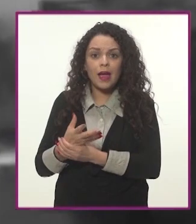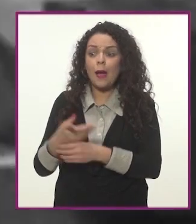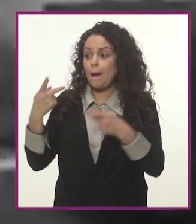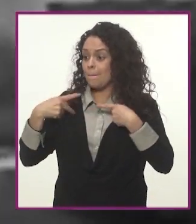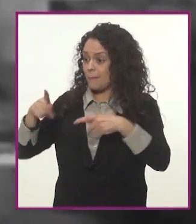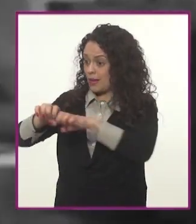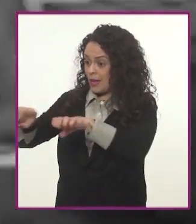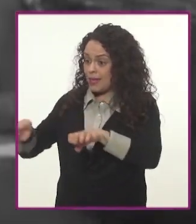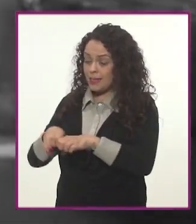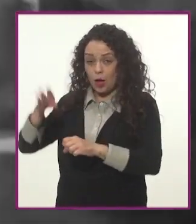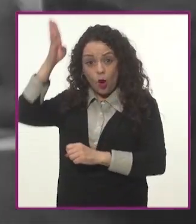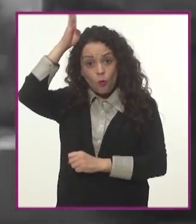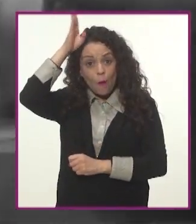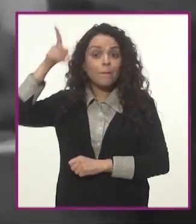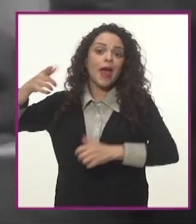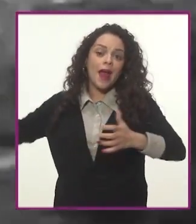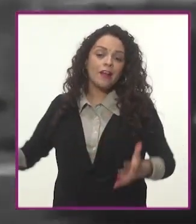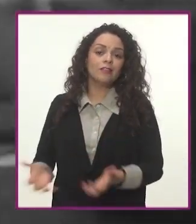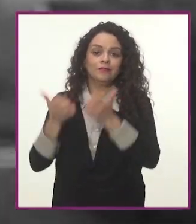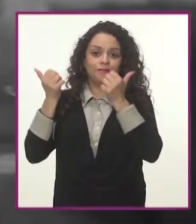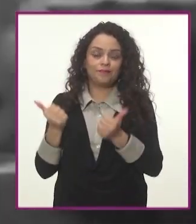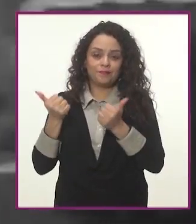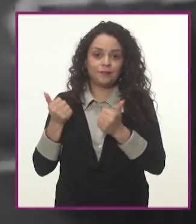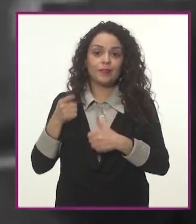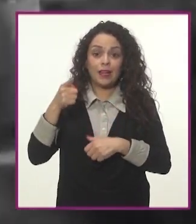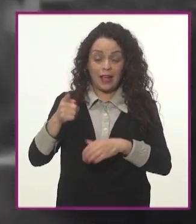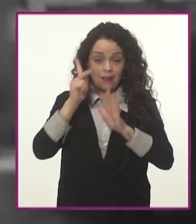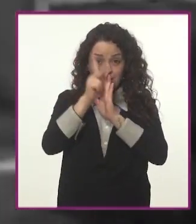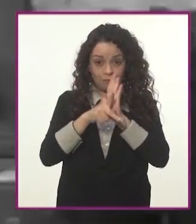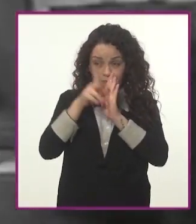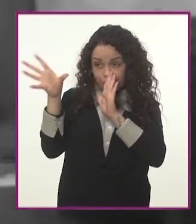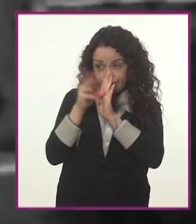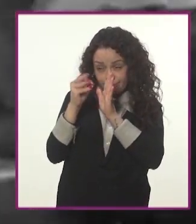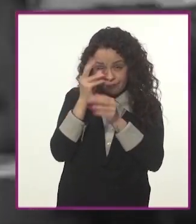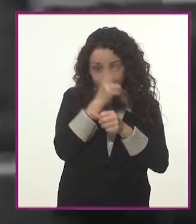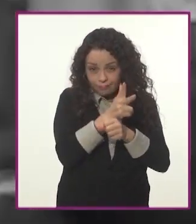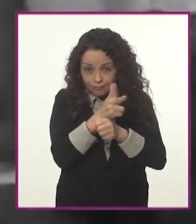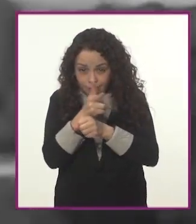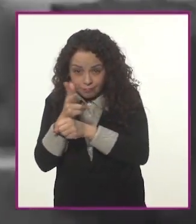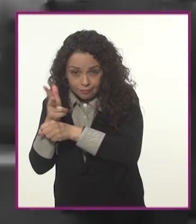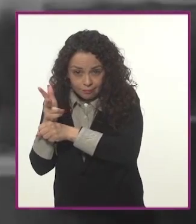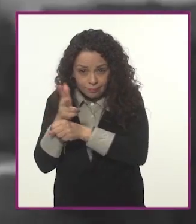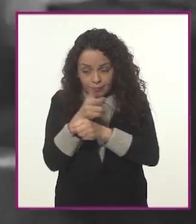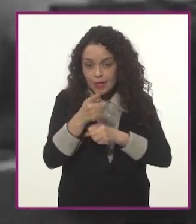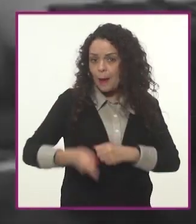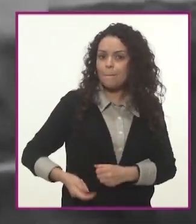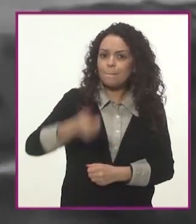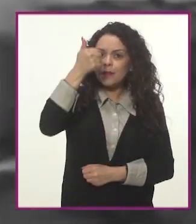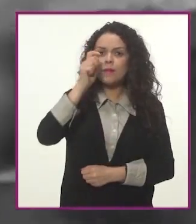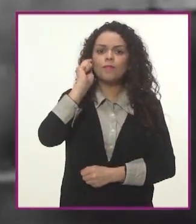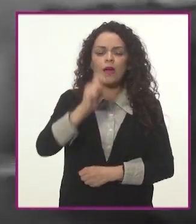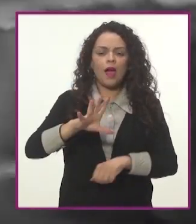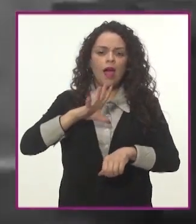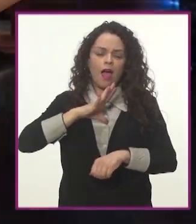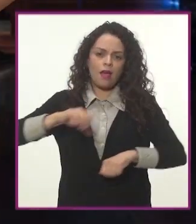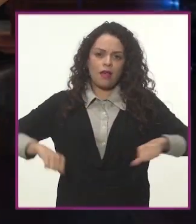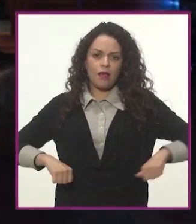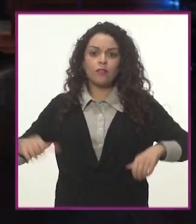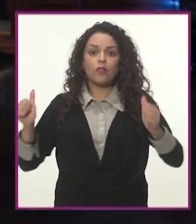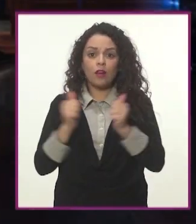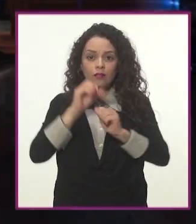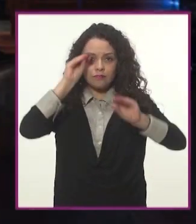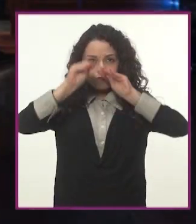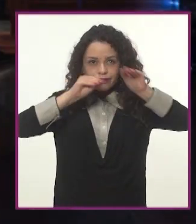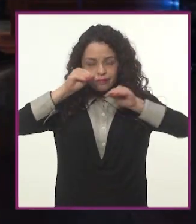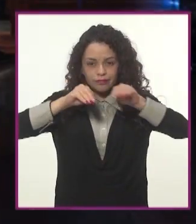bomberos. Aunque el material no se filmó para la película, fue una de las primeras en tener un argumento y acción gracias al montaje. En